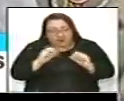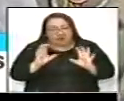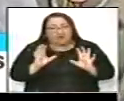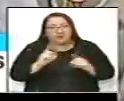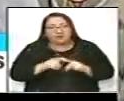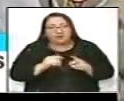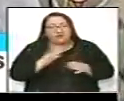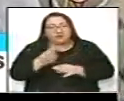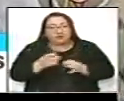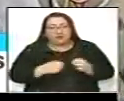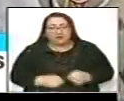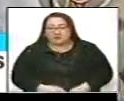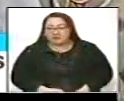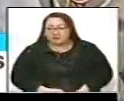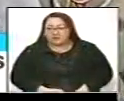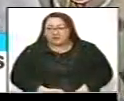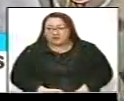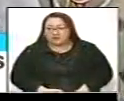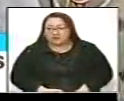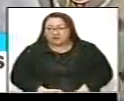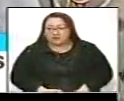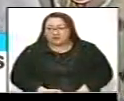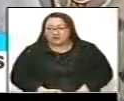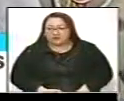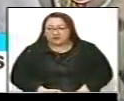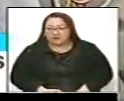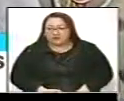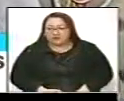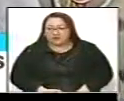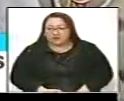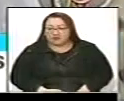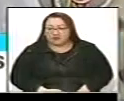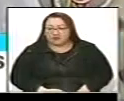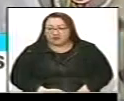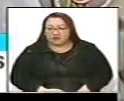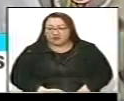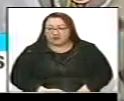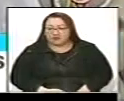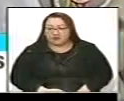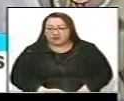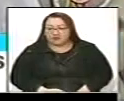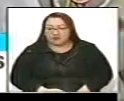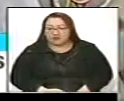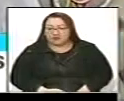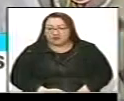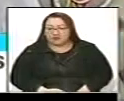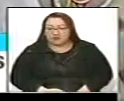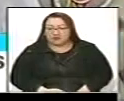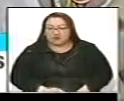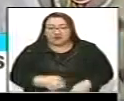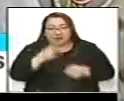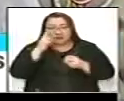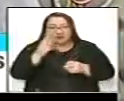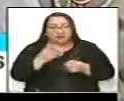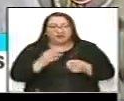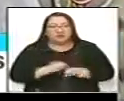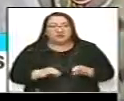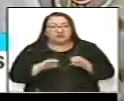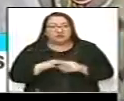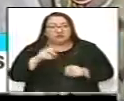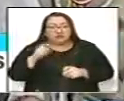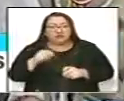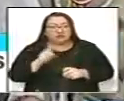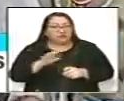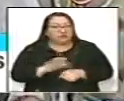ahí yo puedo venir sobre un elemento que se ha señalado, ¿no es cierto? Respeto. El respeto es una condición necesaria,